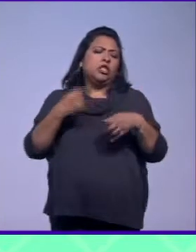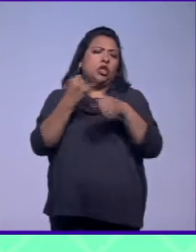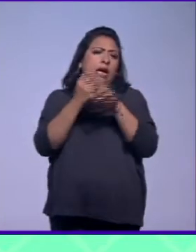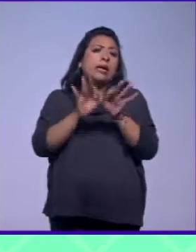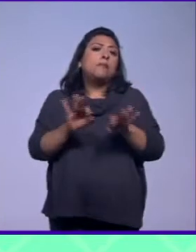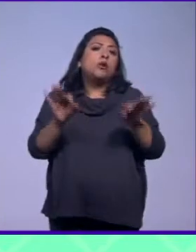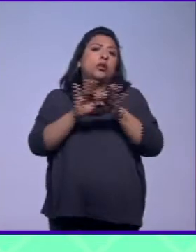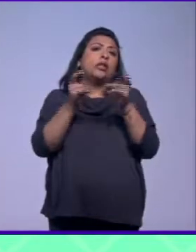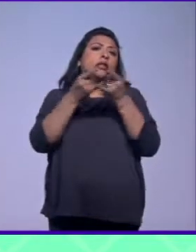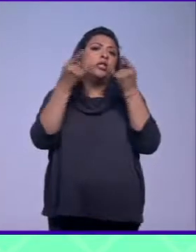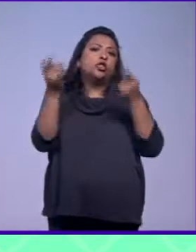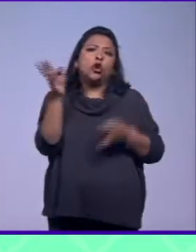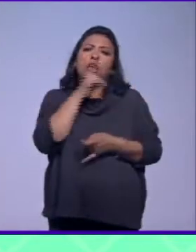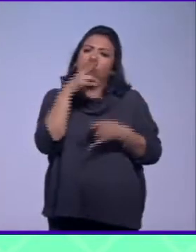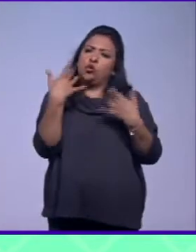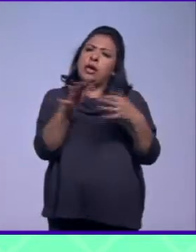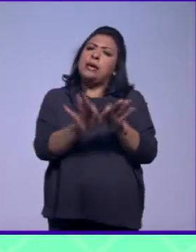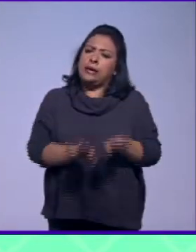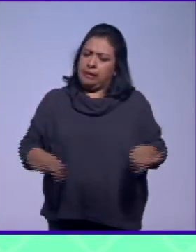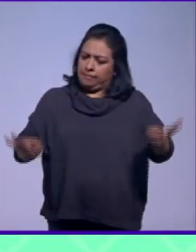de gran importancia